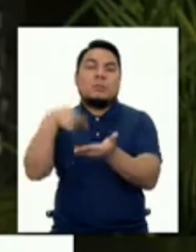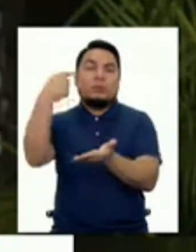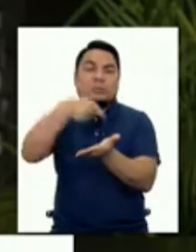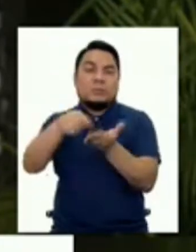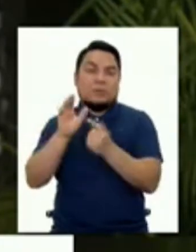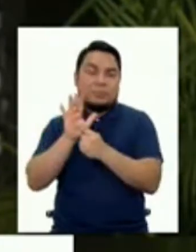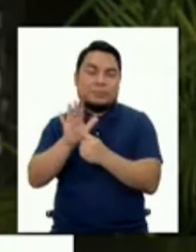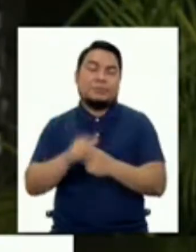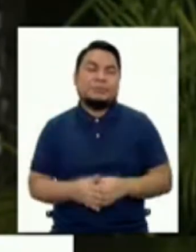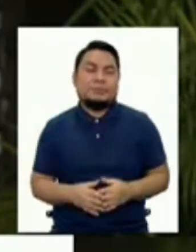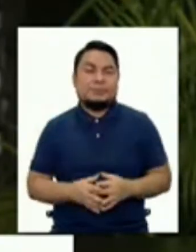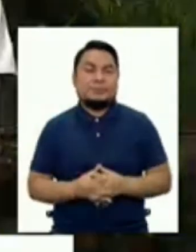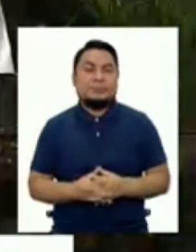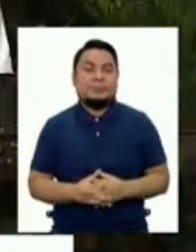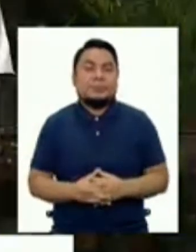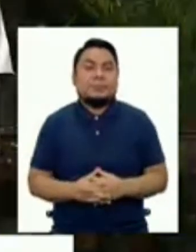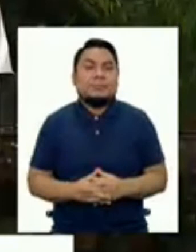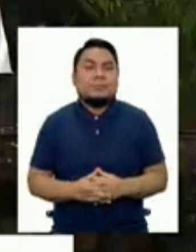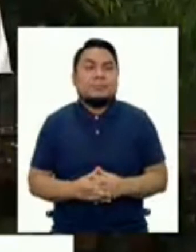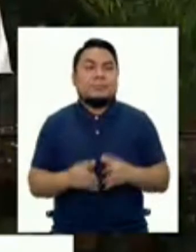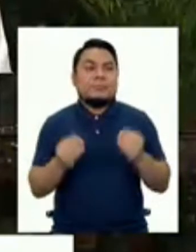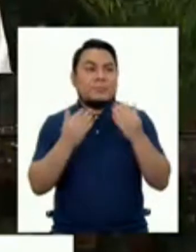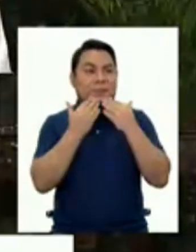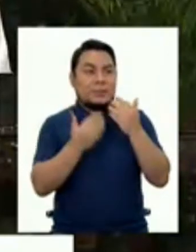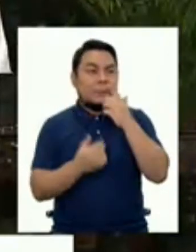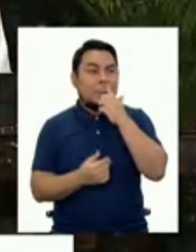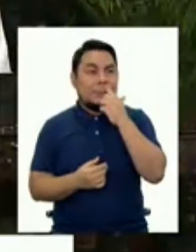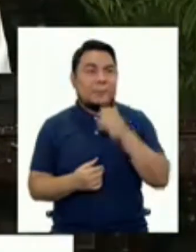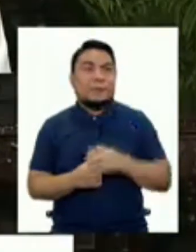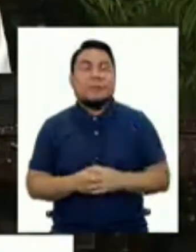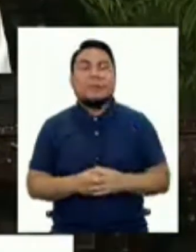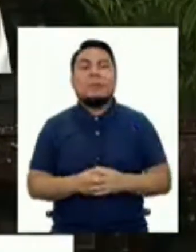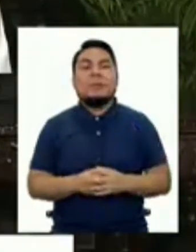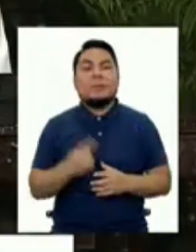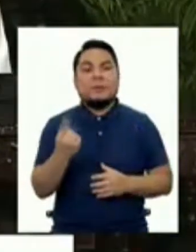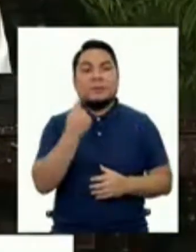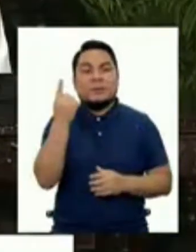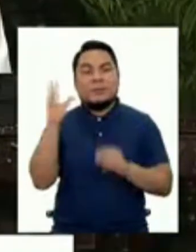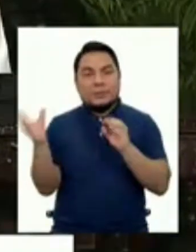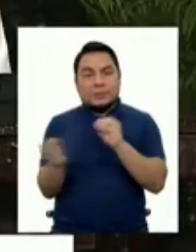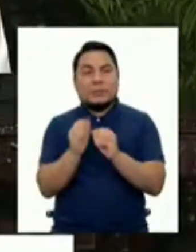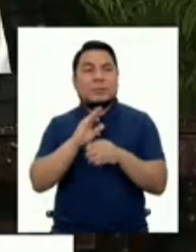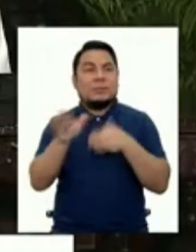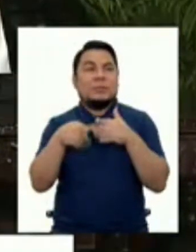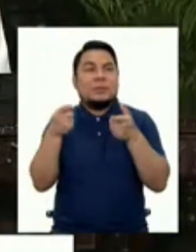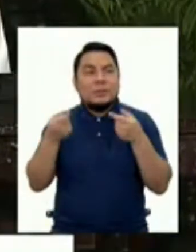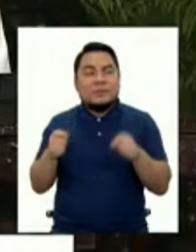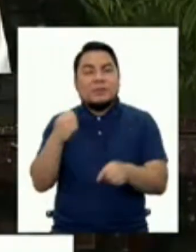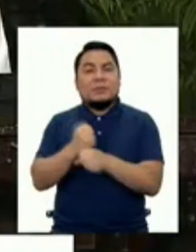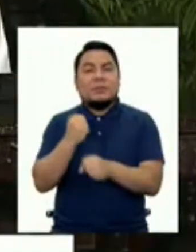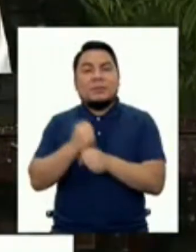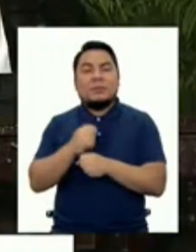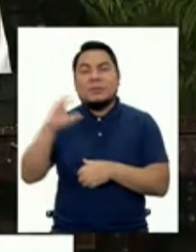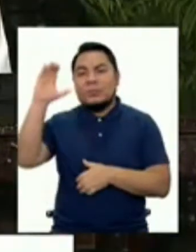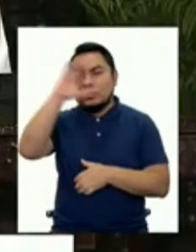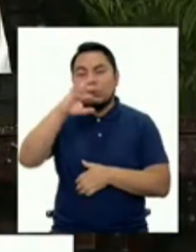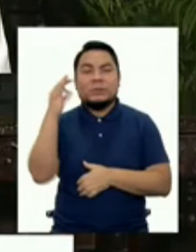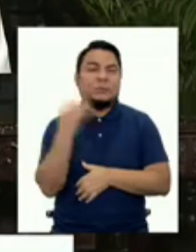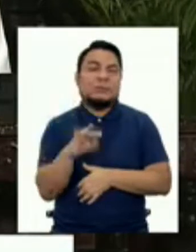semanas. Bien, muchas gracias. Solamente para complementar, todos estos esfuerzos tienen que ser